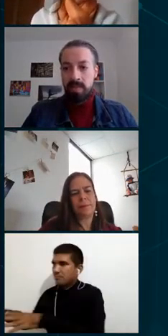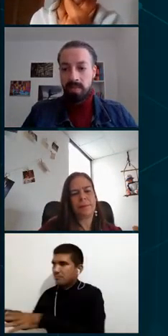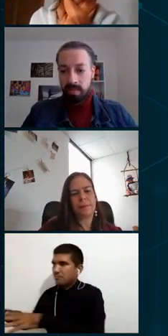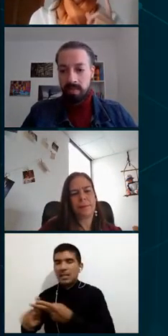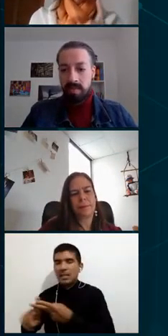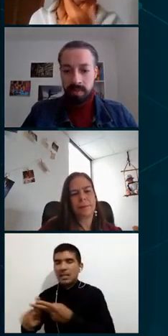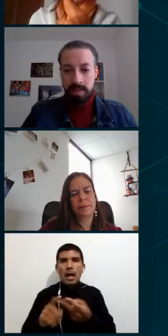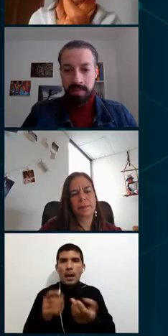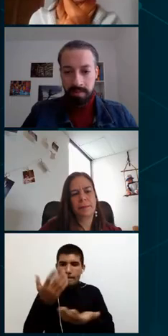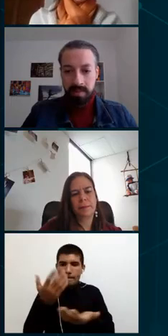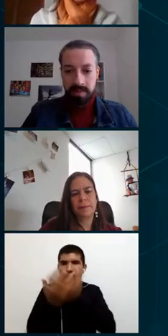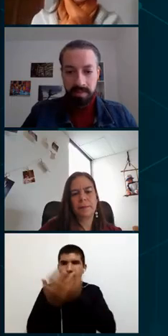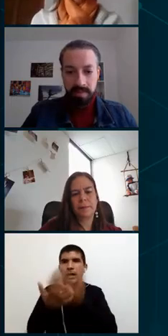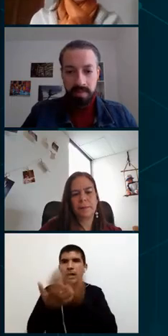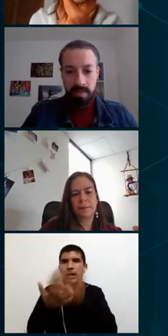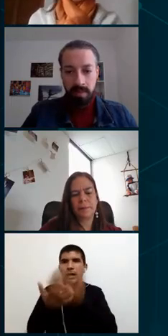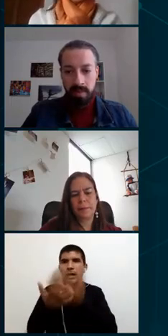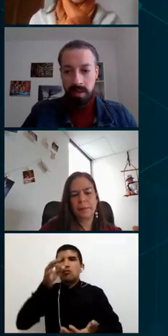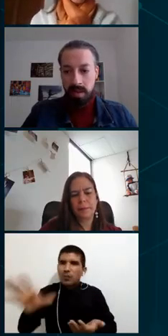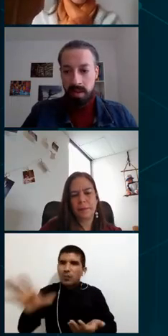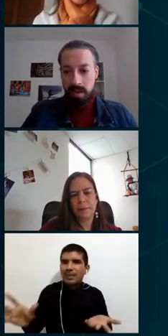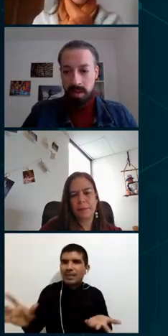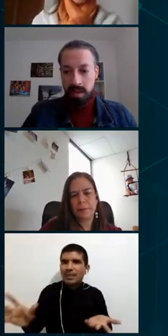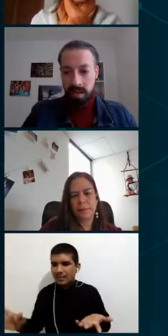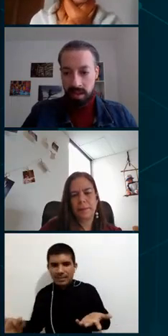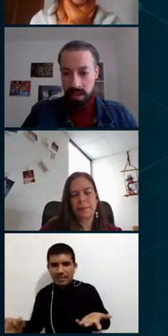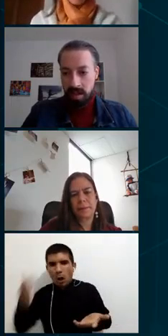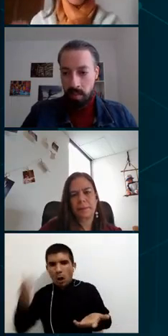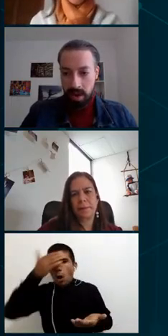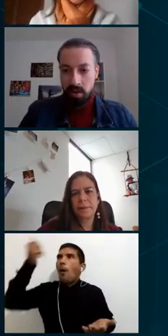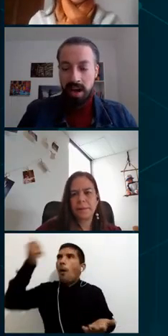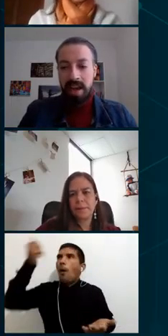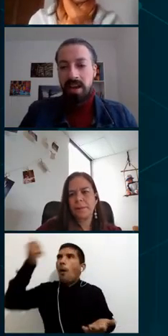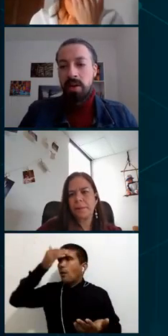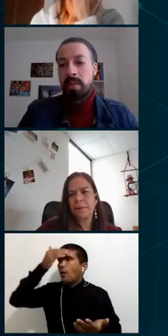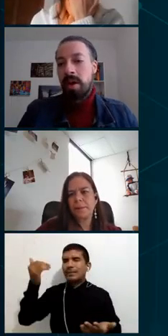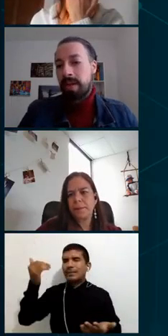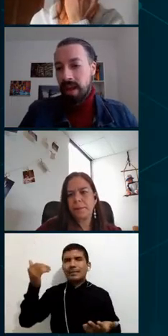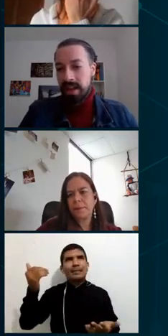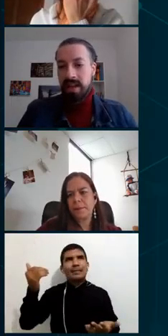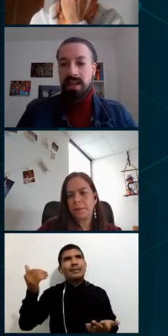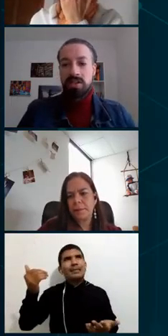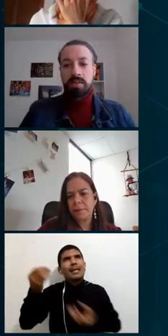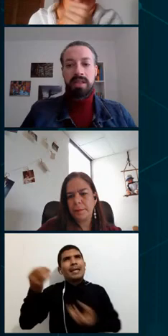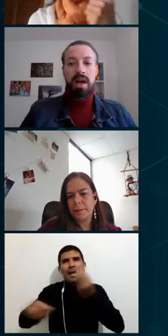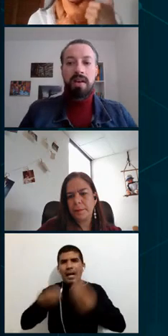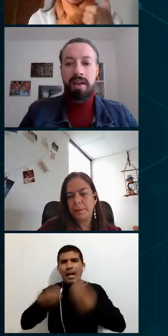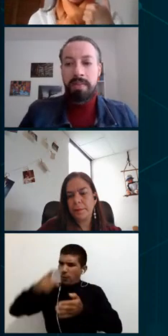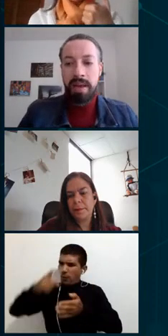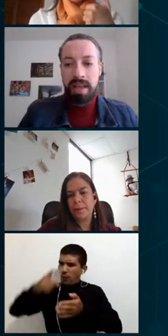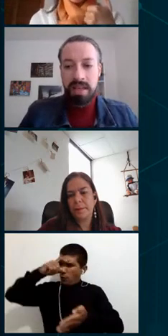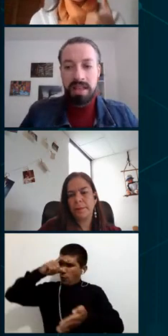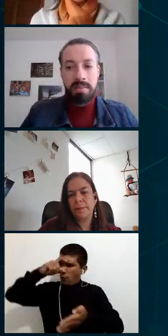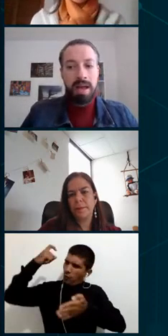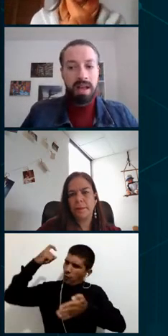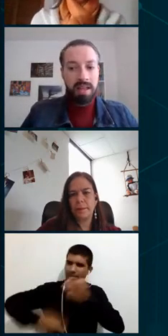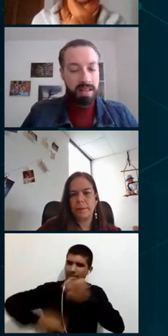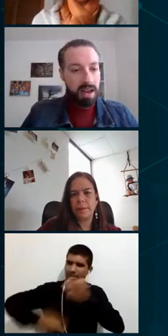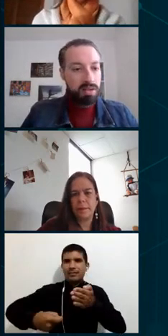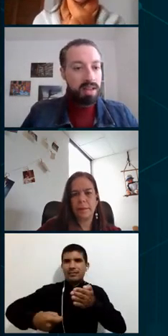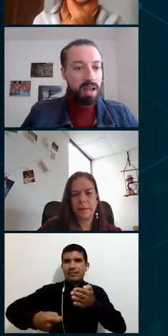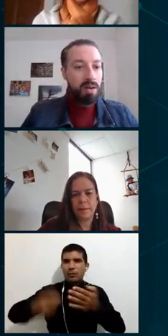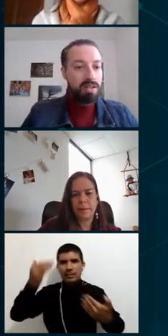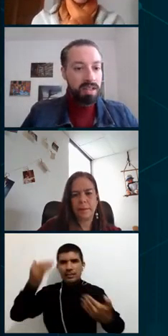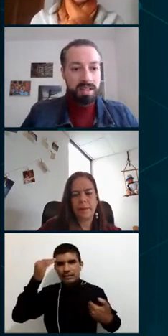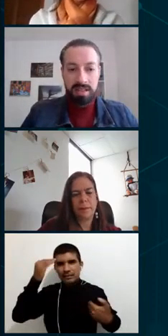más consciente de mi propio comportamiento? ¿Qué idea se les ocurre? Listo. Bueno, una que creo que puede aplicar es la que nos comentaba Felipe y es el tema Sí,